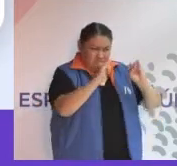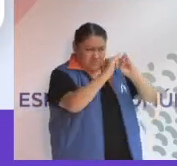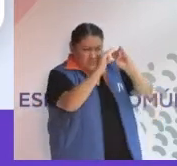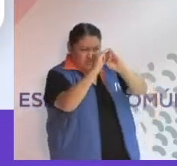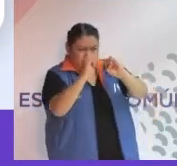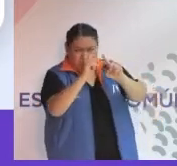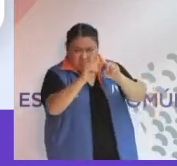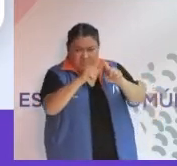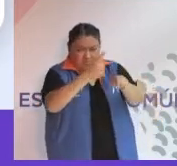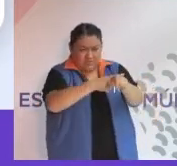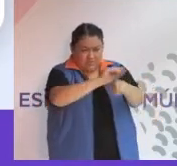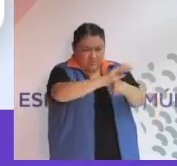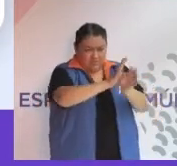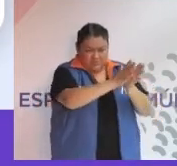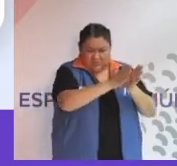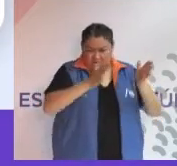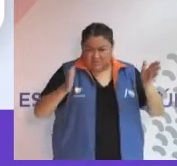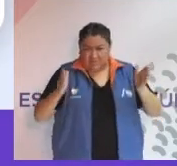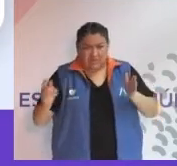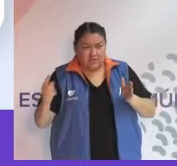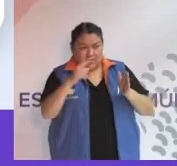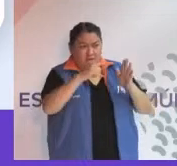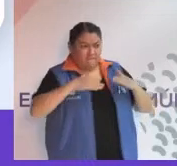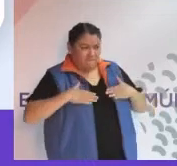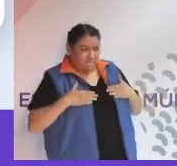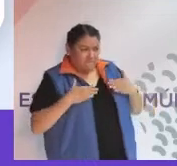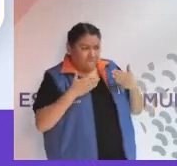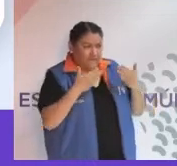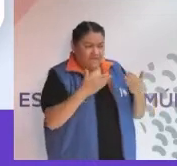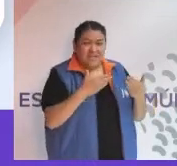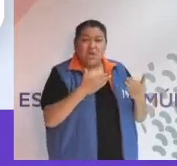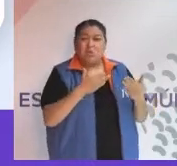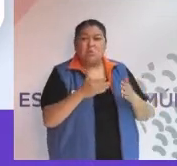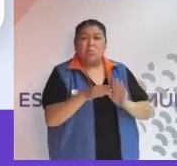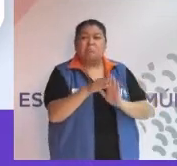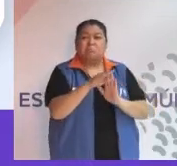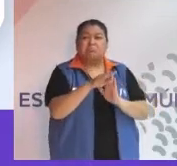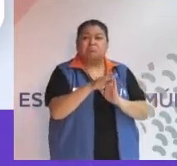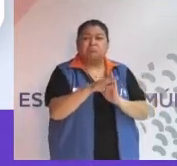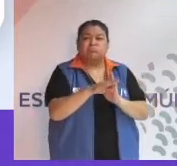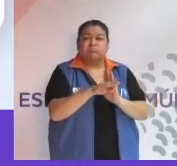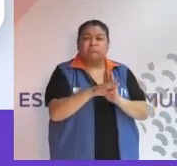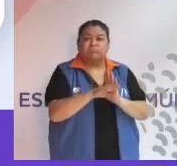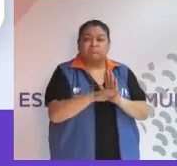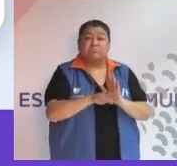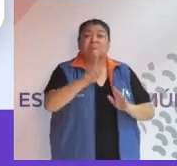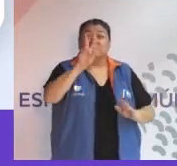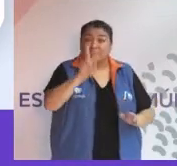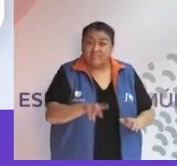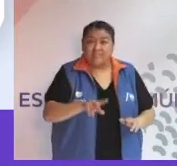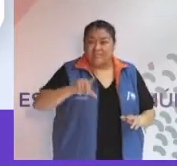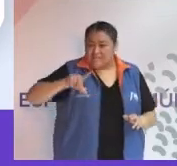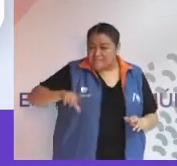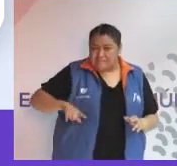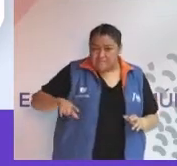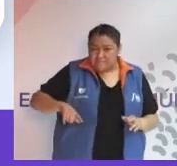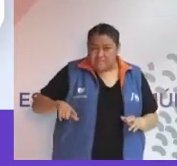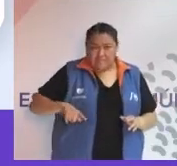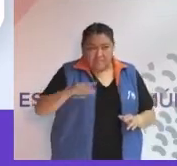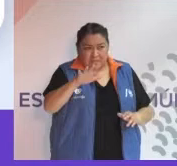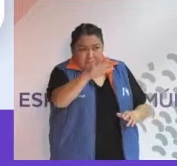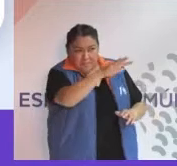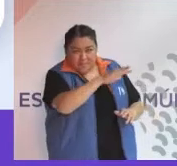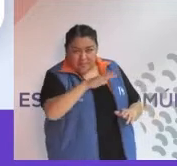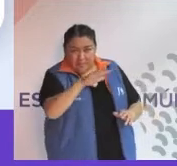instituciones, y también vimos una pérdida de confianza generalizada. Todas las instituciones, empezando por los gobiernos,